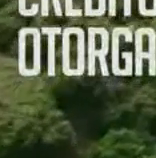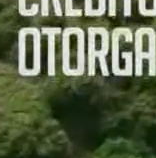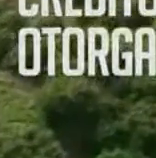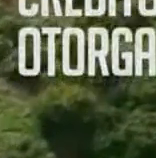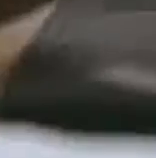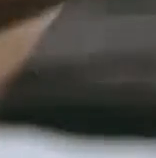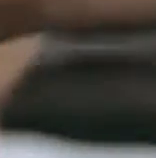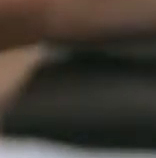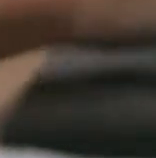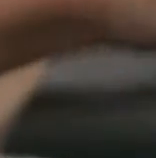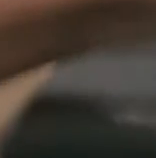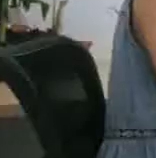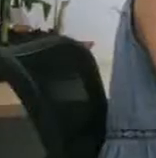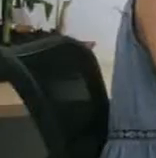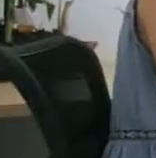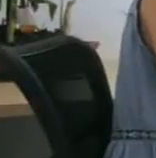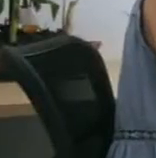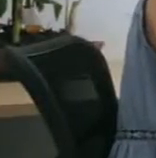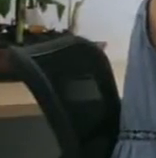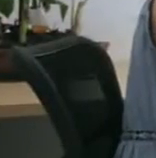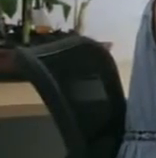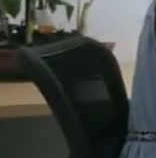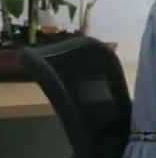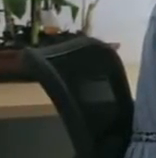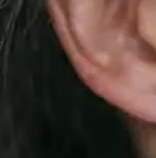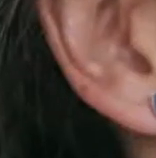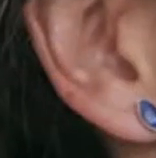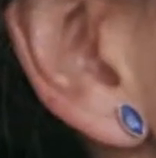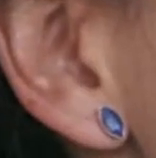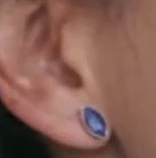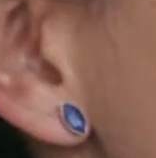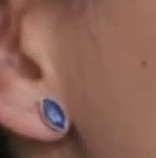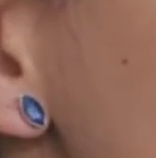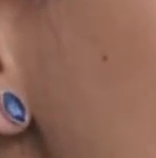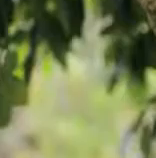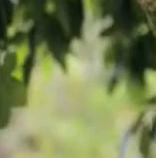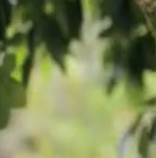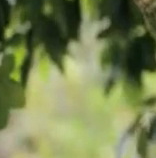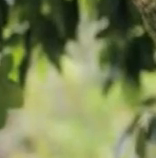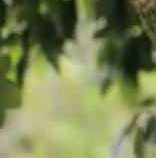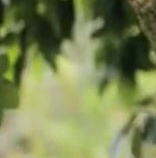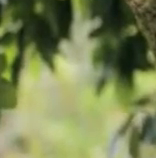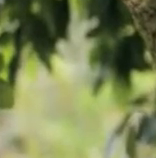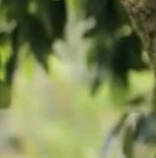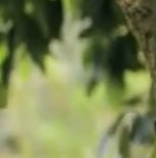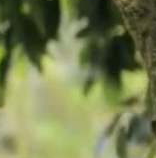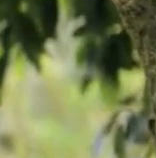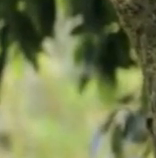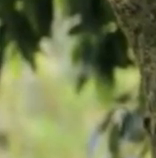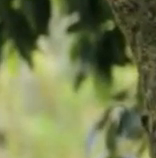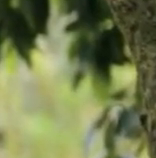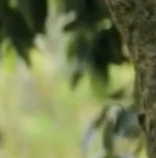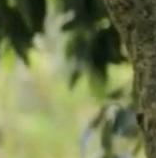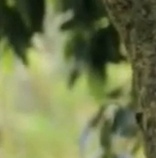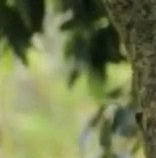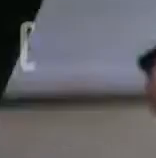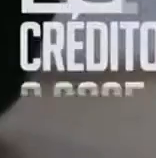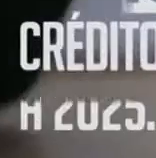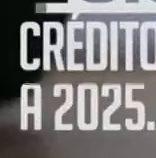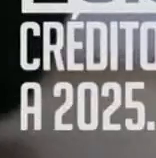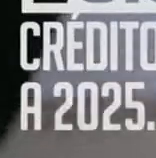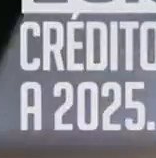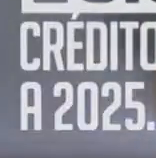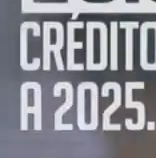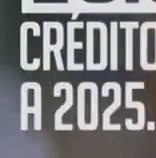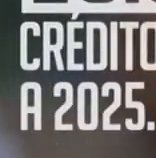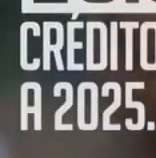universidades del mundo. Me otorgaron un crédito beca para realizar una maestría en agricultura tropical y subtropical en la Universidad de Hohenheim en Alemania.